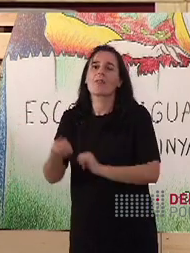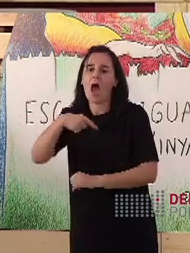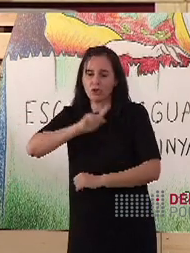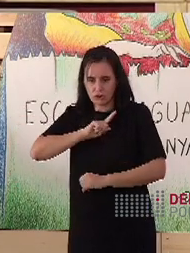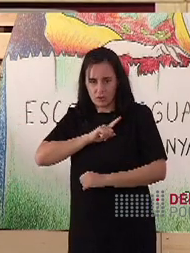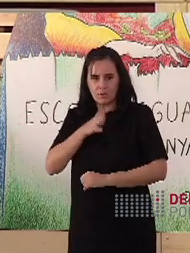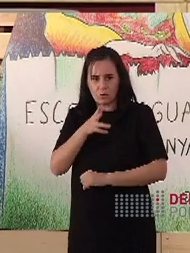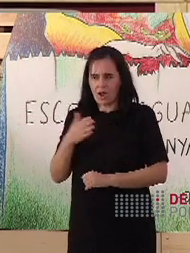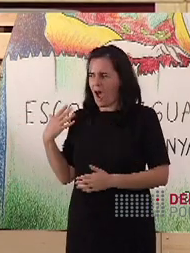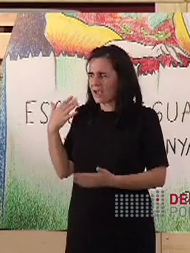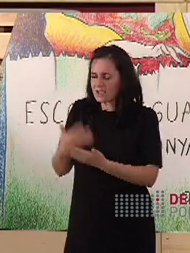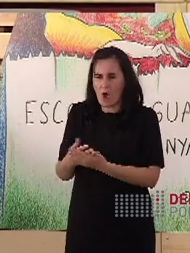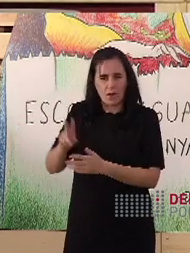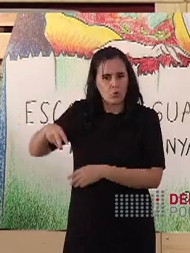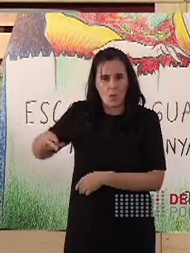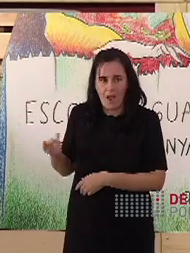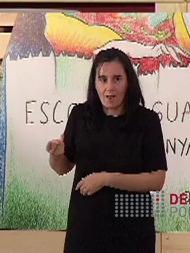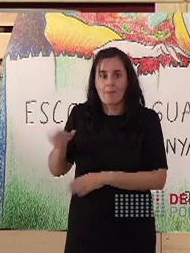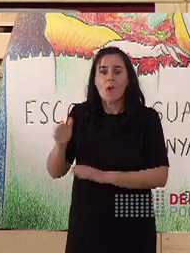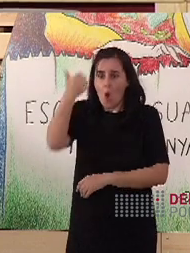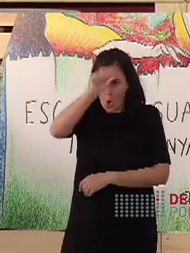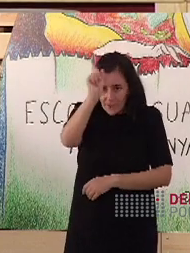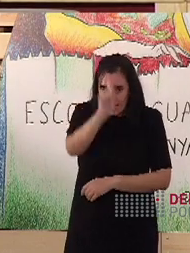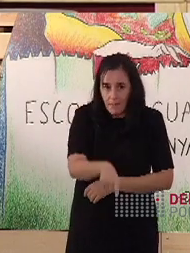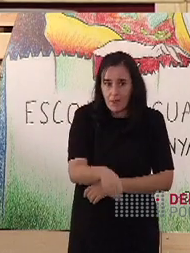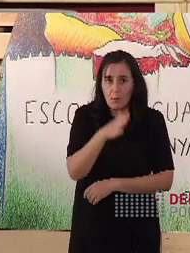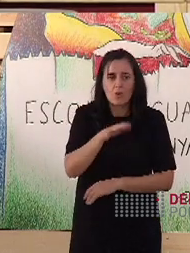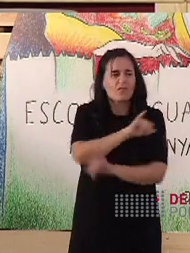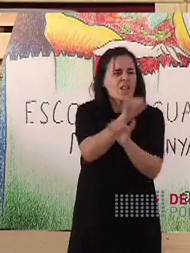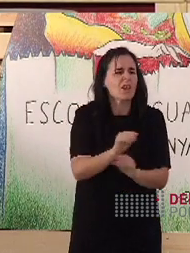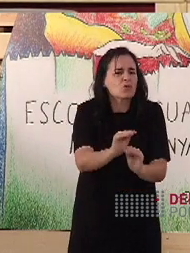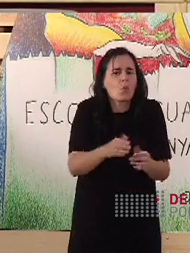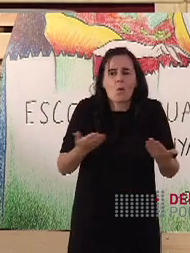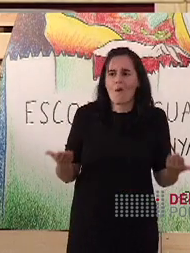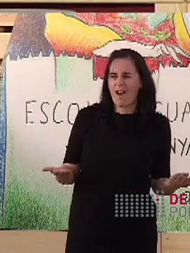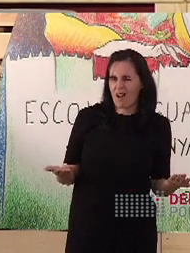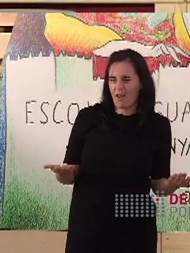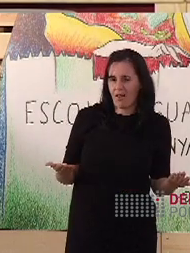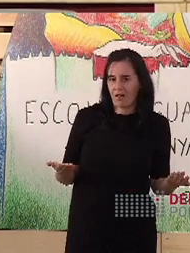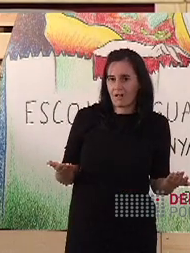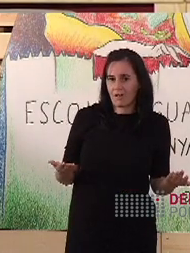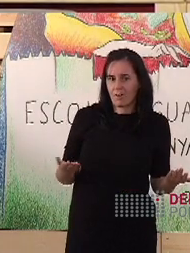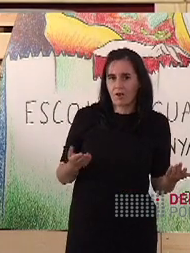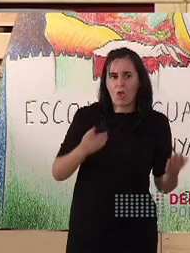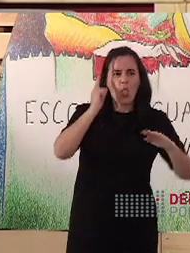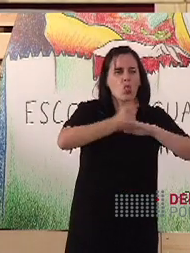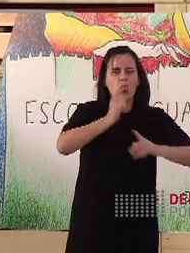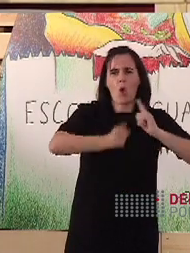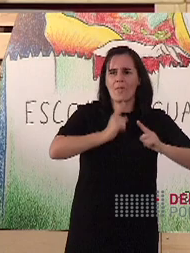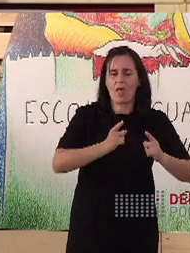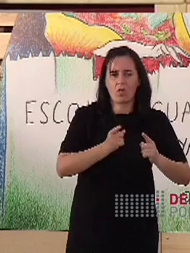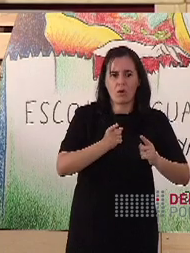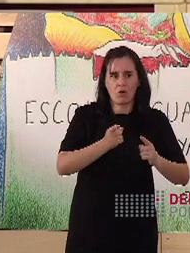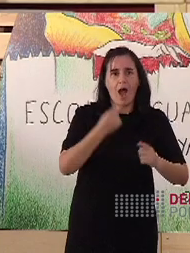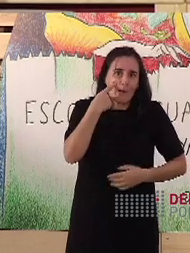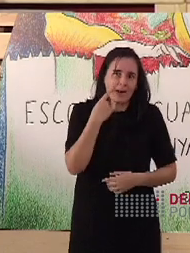negada, pero para eles tamén, non sei que felicidade a que teñen. Coa dominación, eu non sei, home, é certo que é